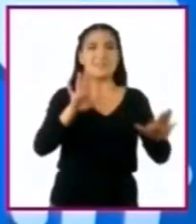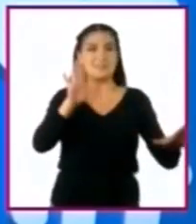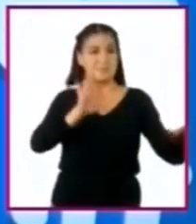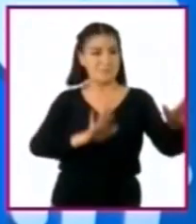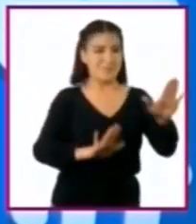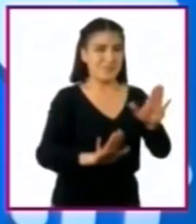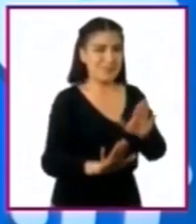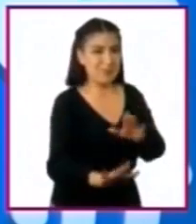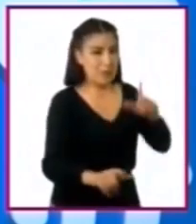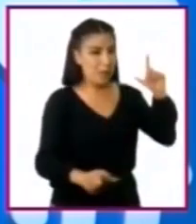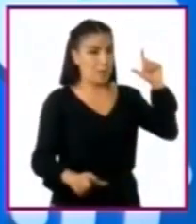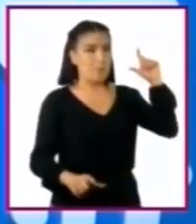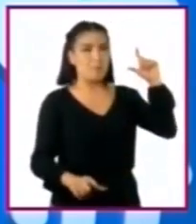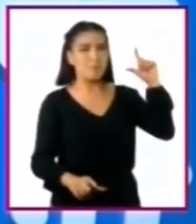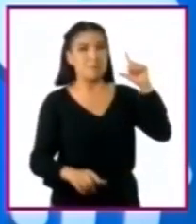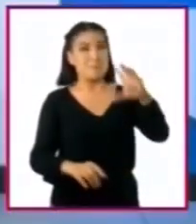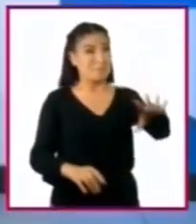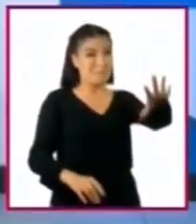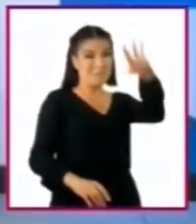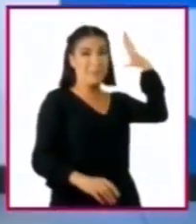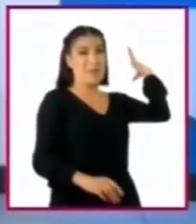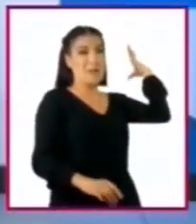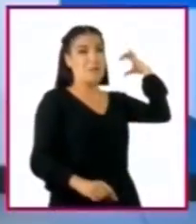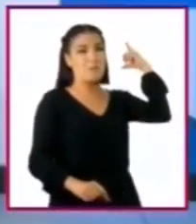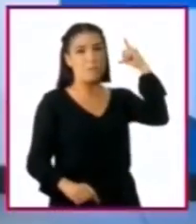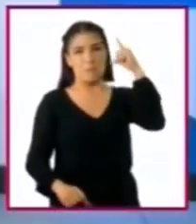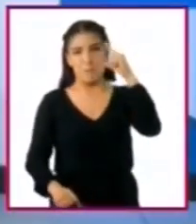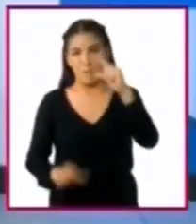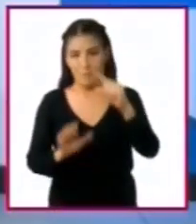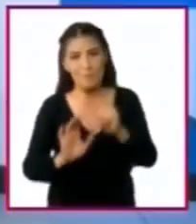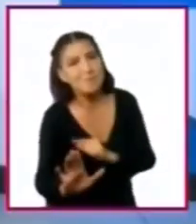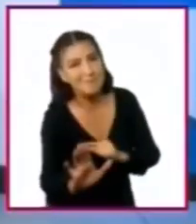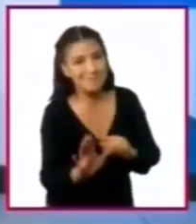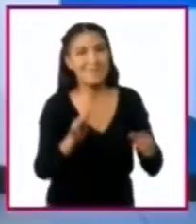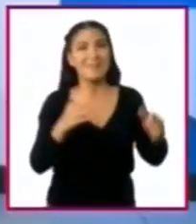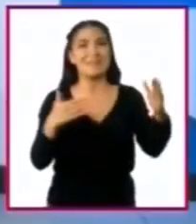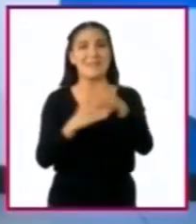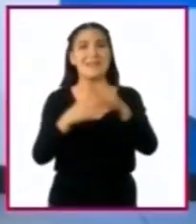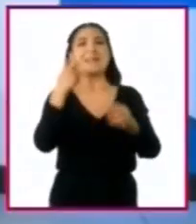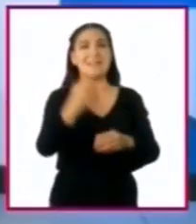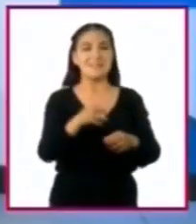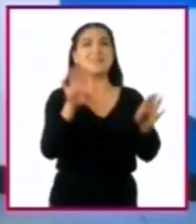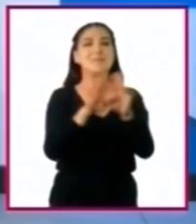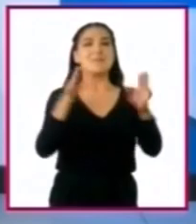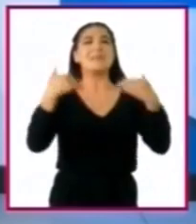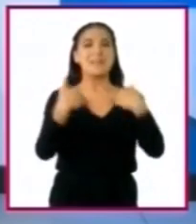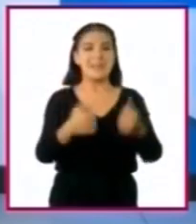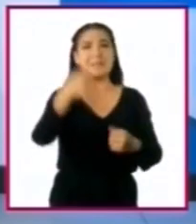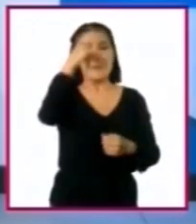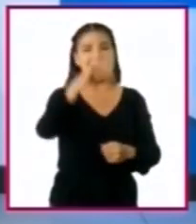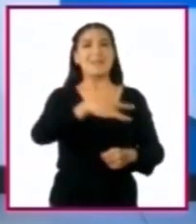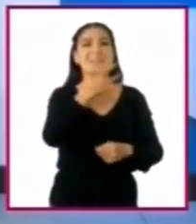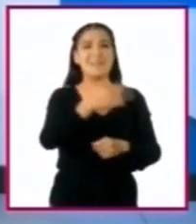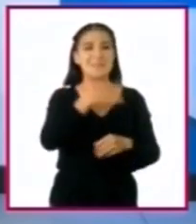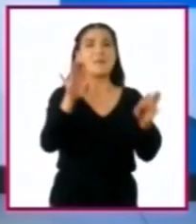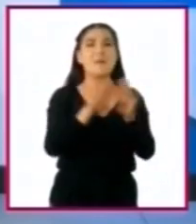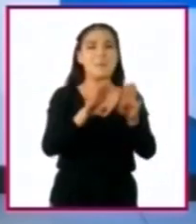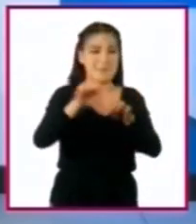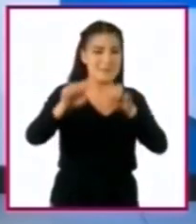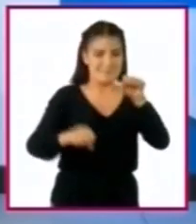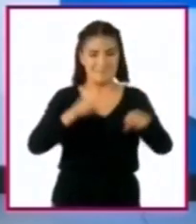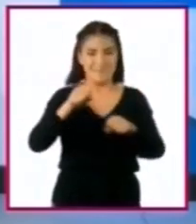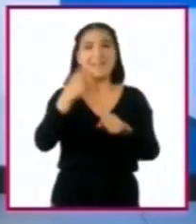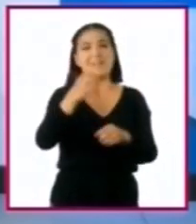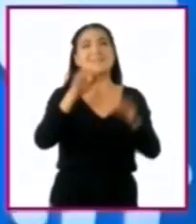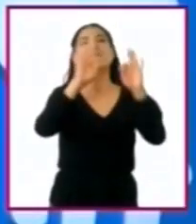decir, desaceleró. Estudiarán el concepto de magnitudes físicas con mayor profundidad en su clase de